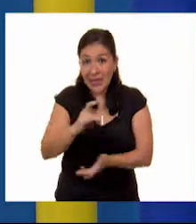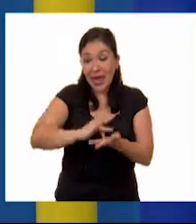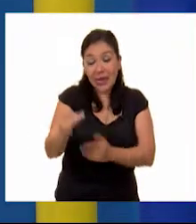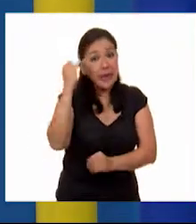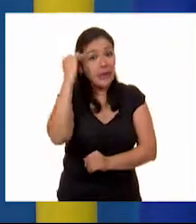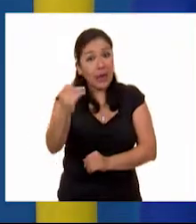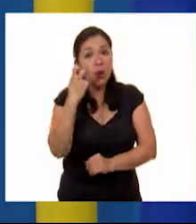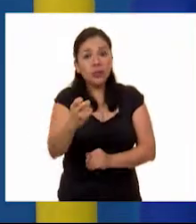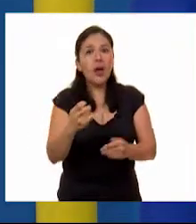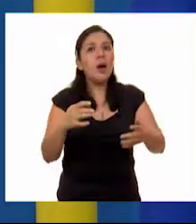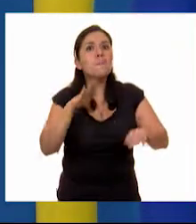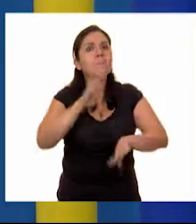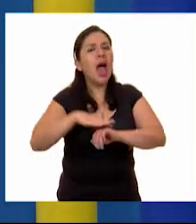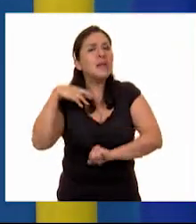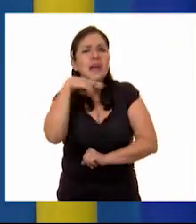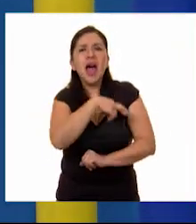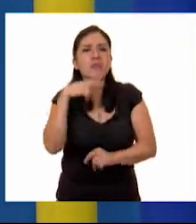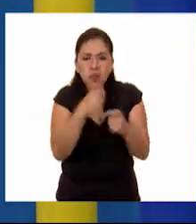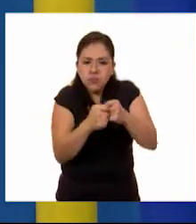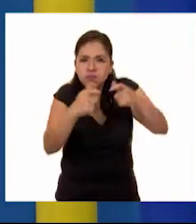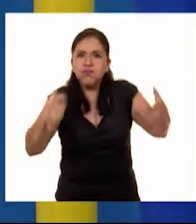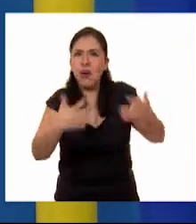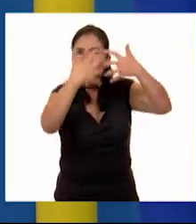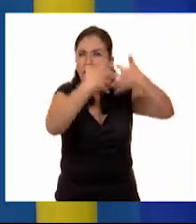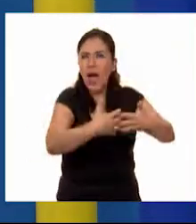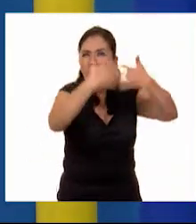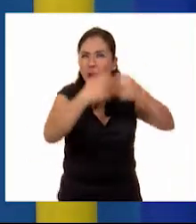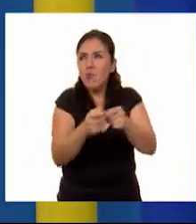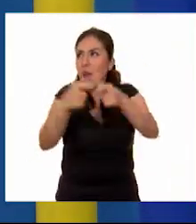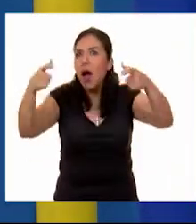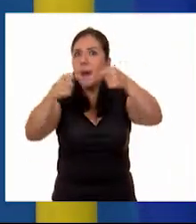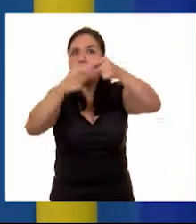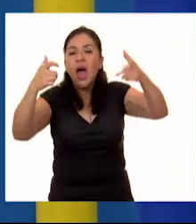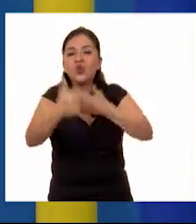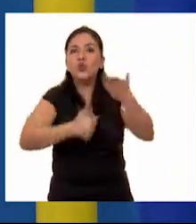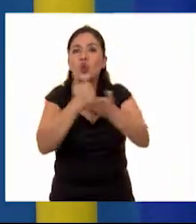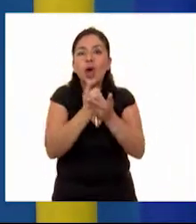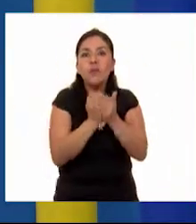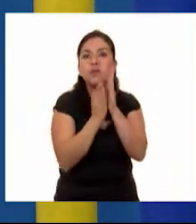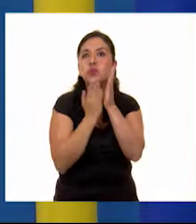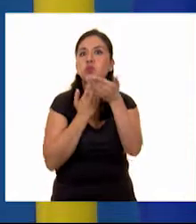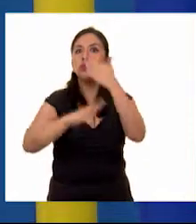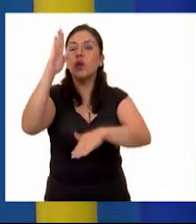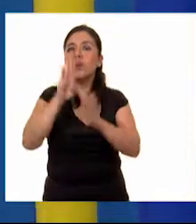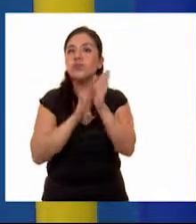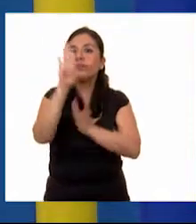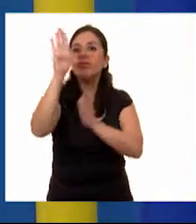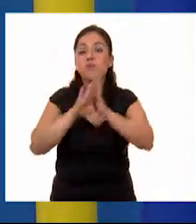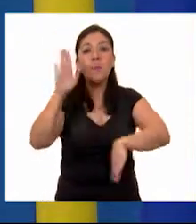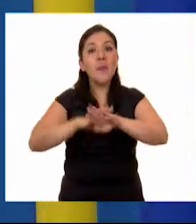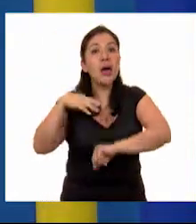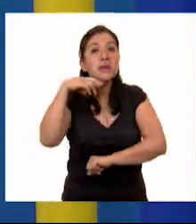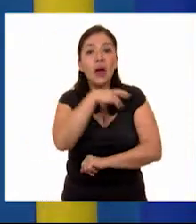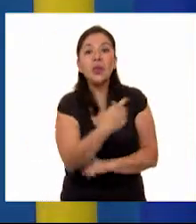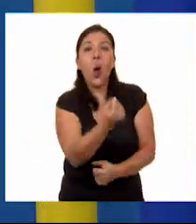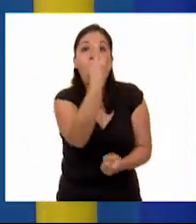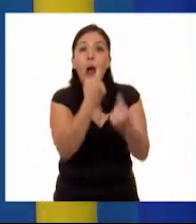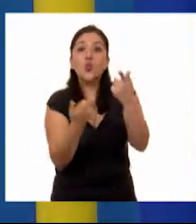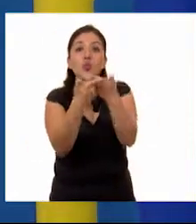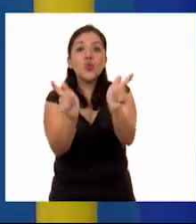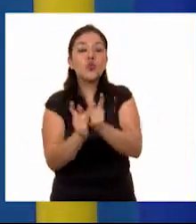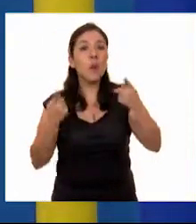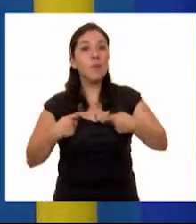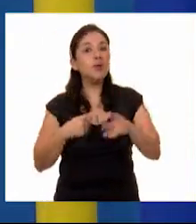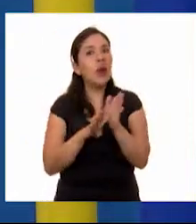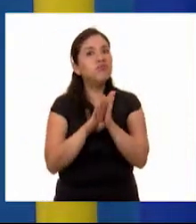años se produjo una rapidísima industrialización que hizo crecer las ciudades y elevó velozmente los ingresos de ciertos grupos, aunque